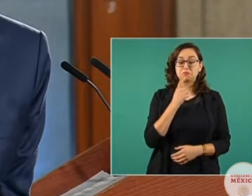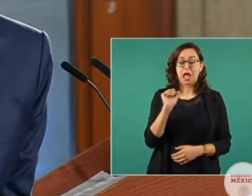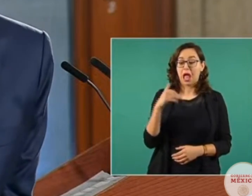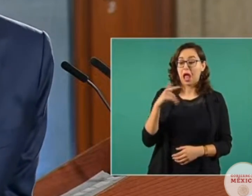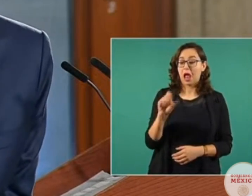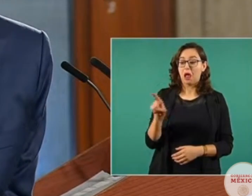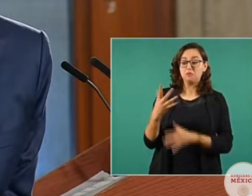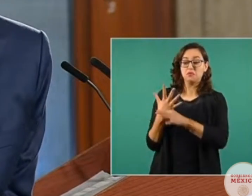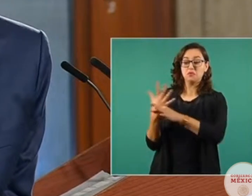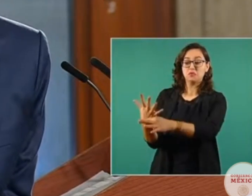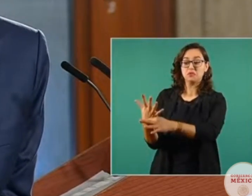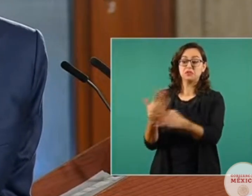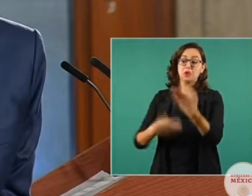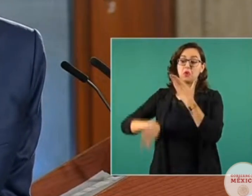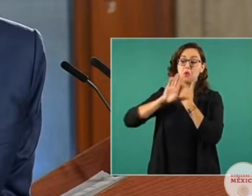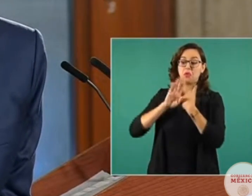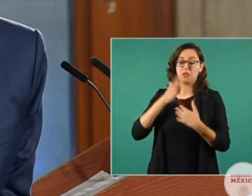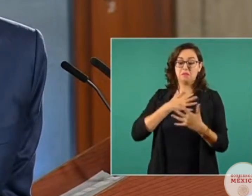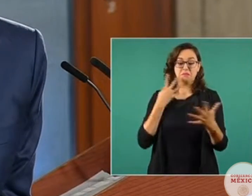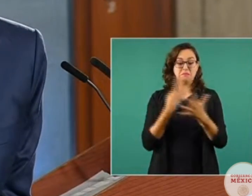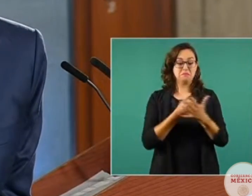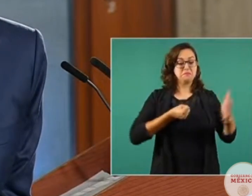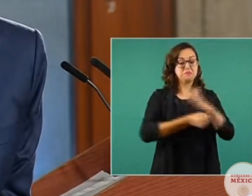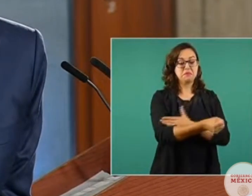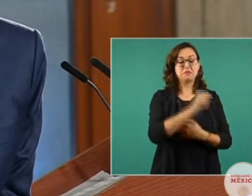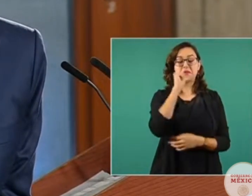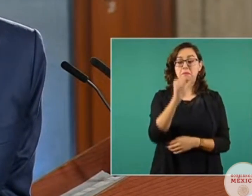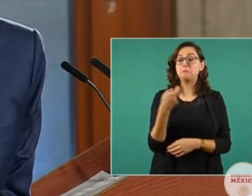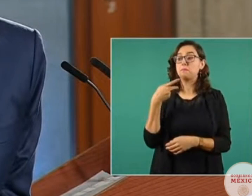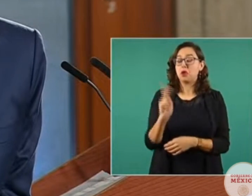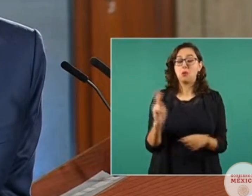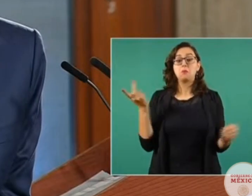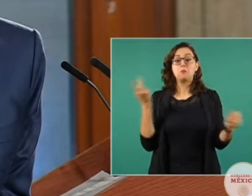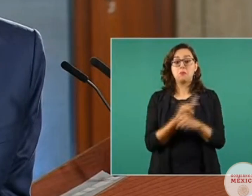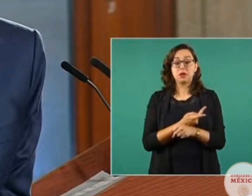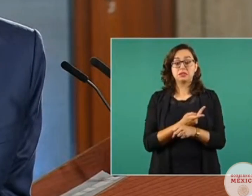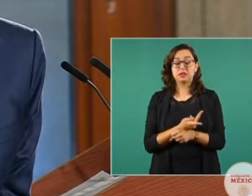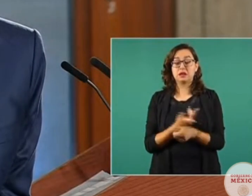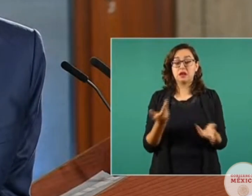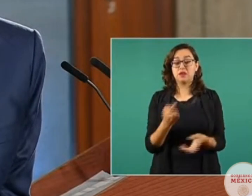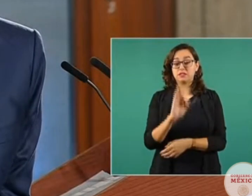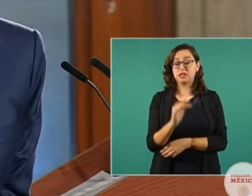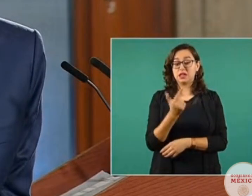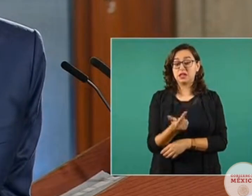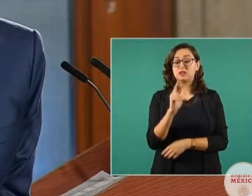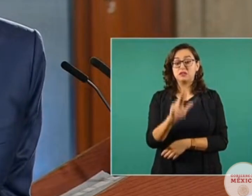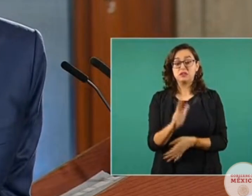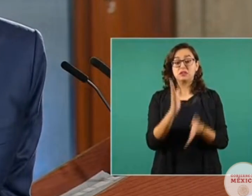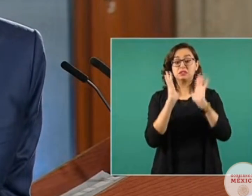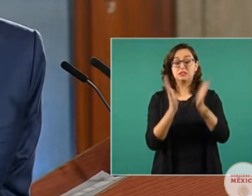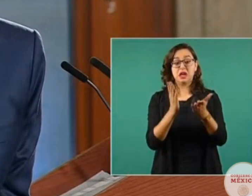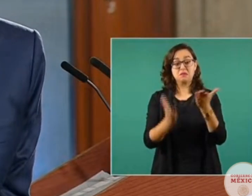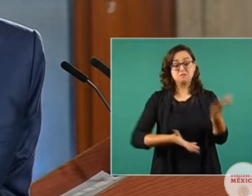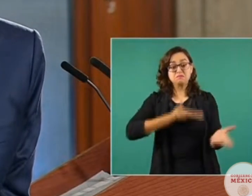acaba de llegar el citatorio para una audiencia en el reclusorio